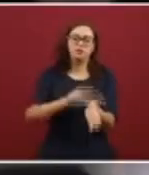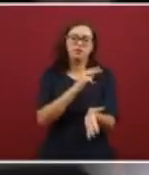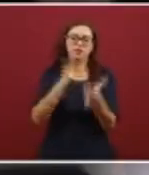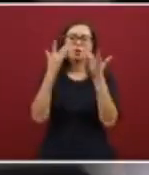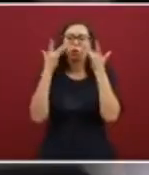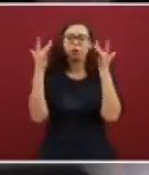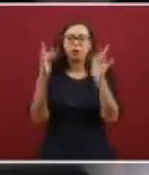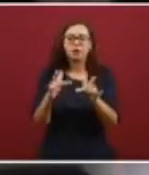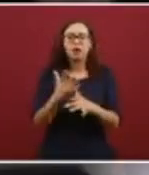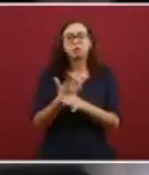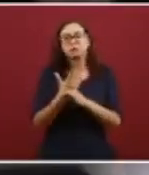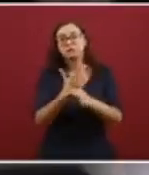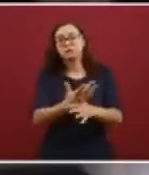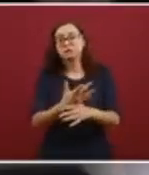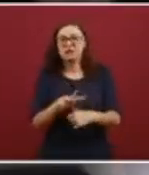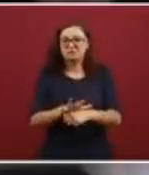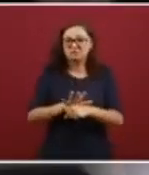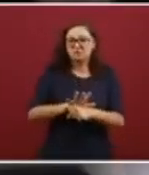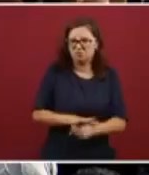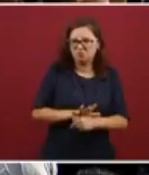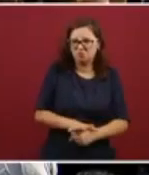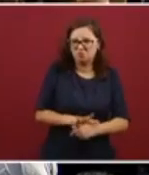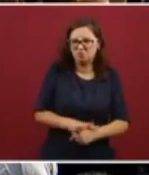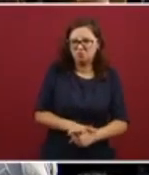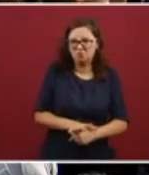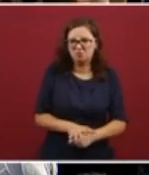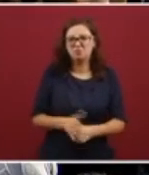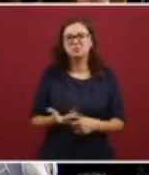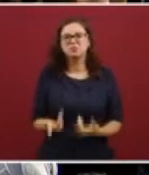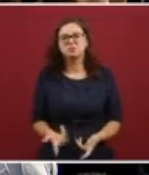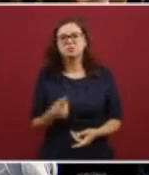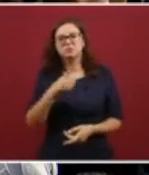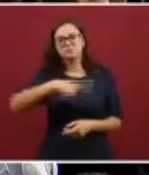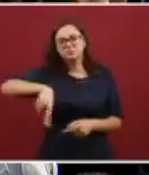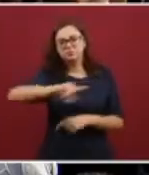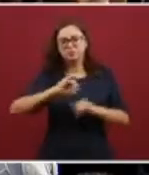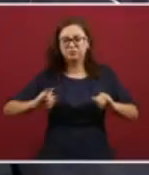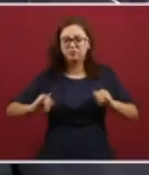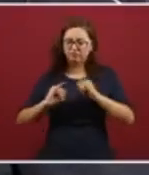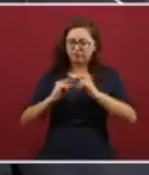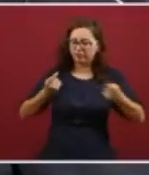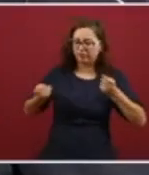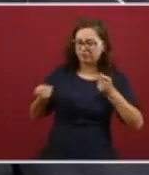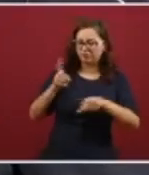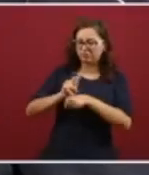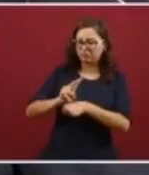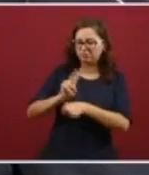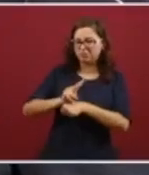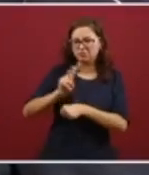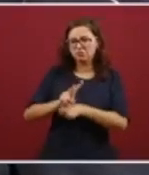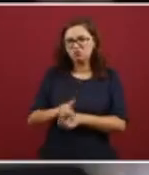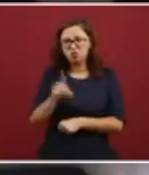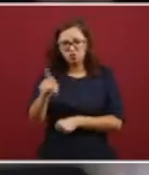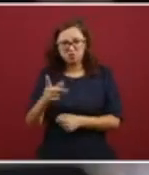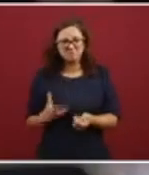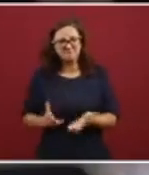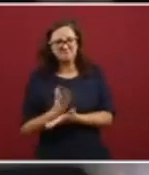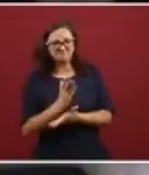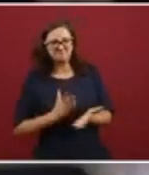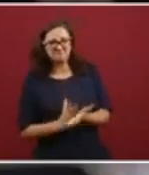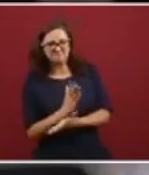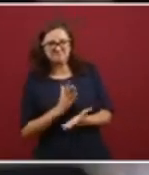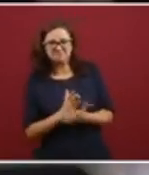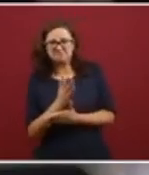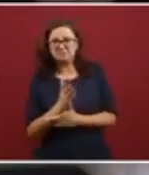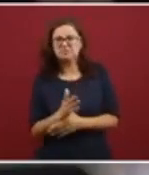denuncian presiones, que denuncian que se trata de un debilitamiento de los órganos reguladores. ¿Qué opina? Y preguntarle pues cuándo va a